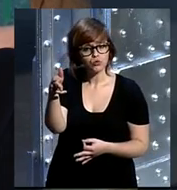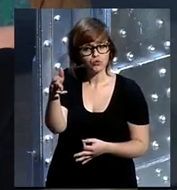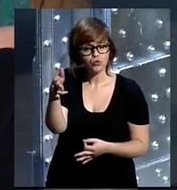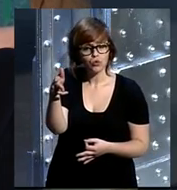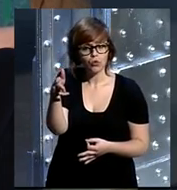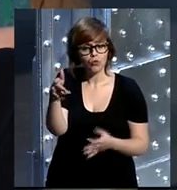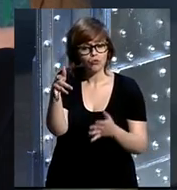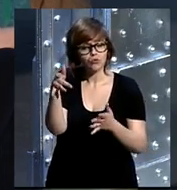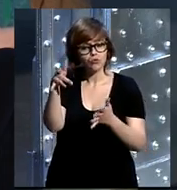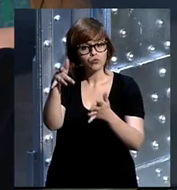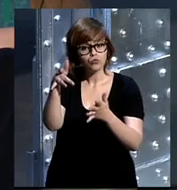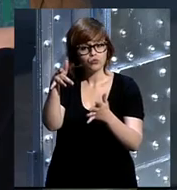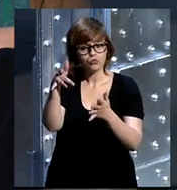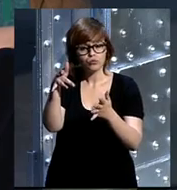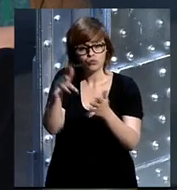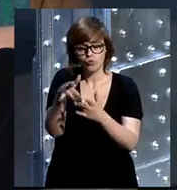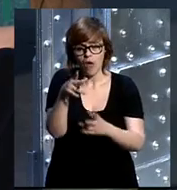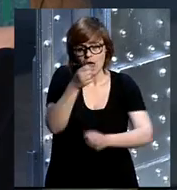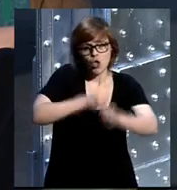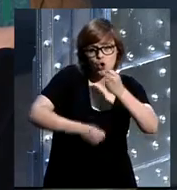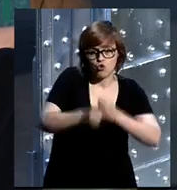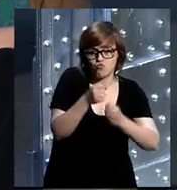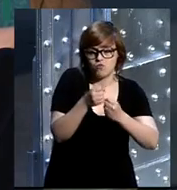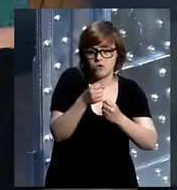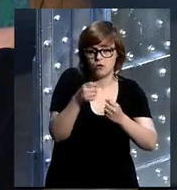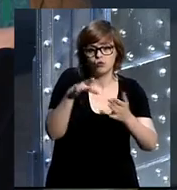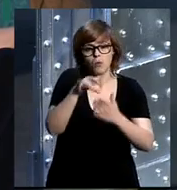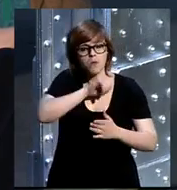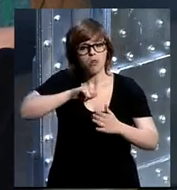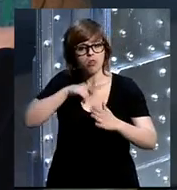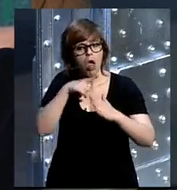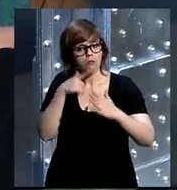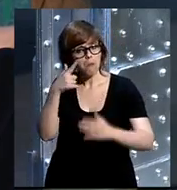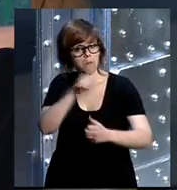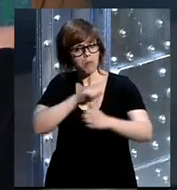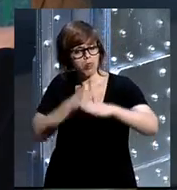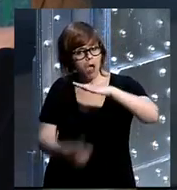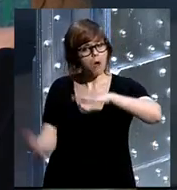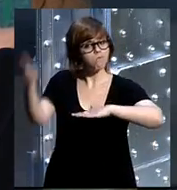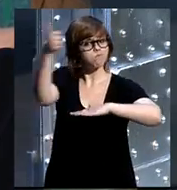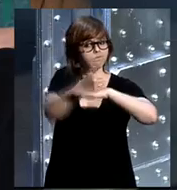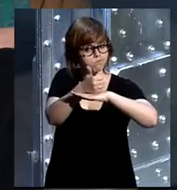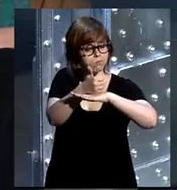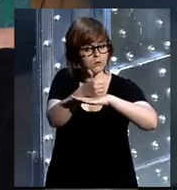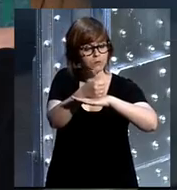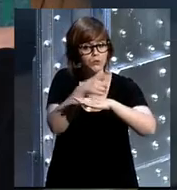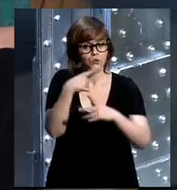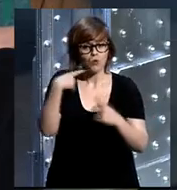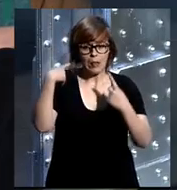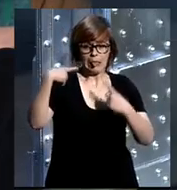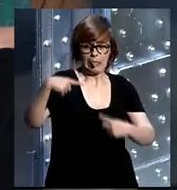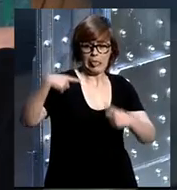digamos, incluso muy por encima del elemento económico, el que de repente se enfrenta a una cosa que está sucediendo con un